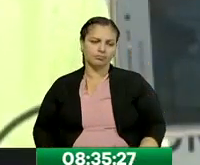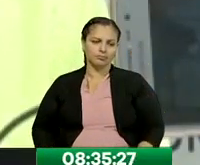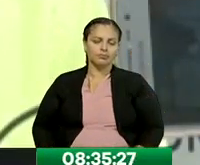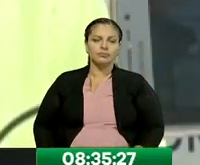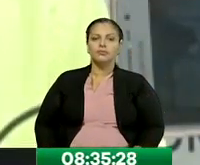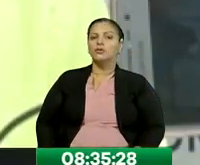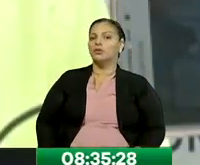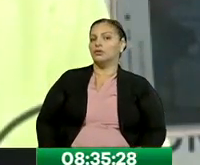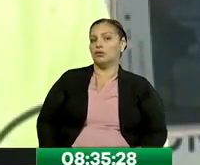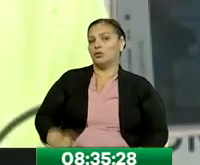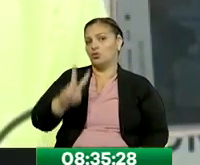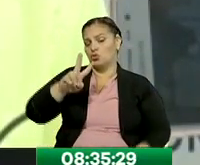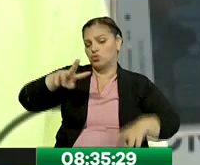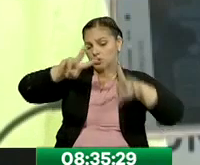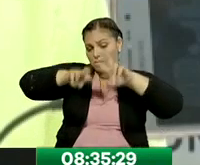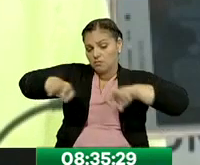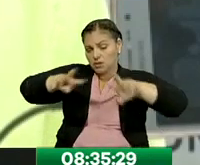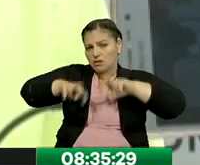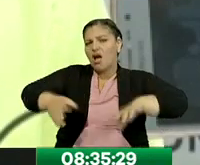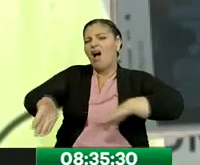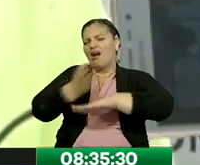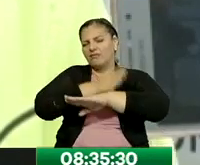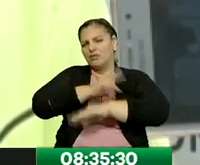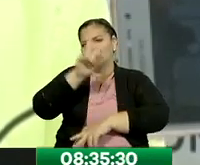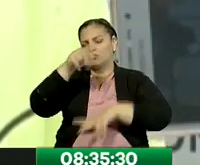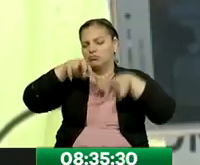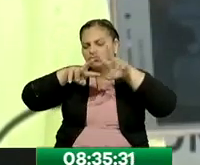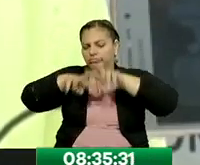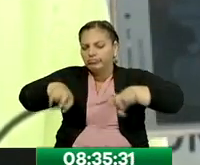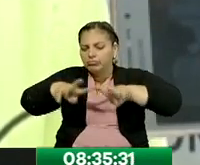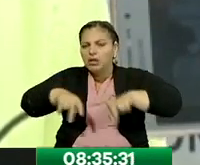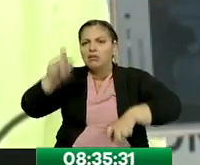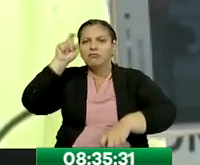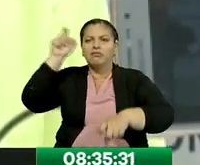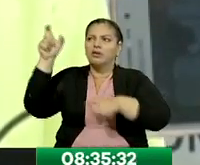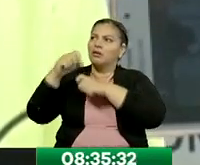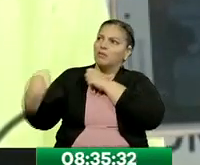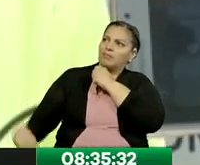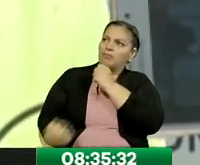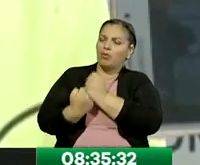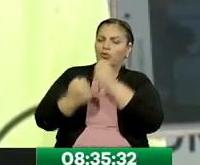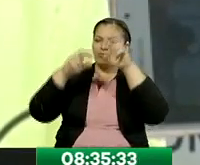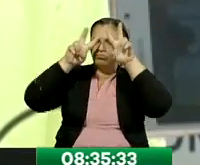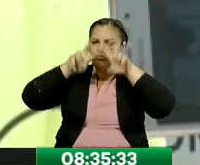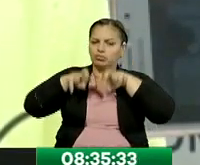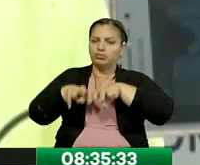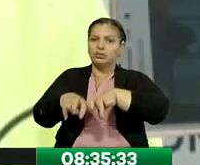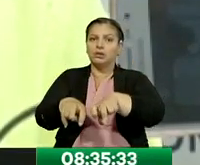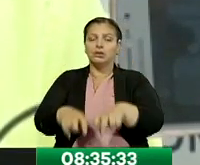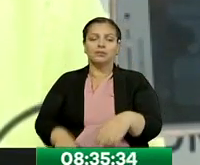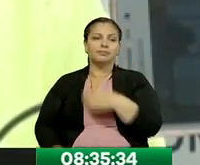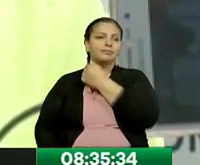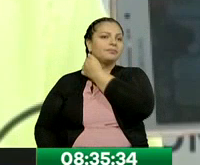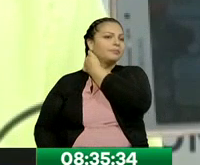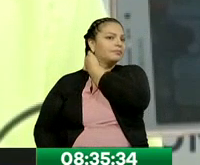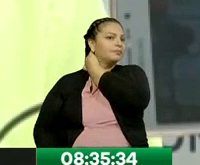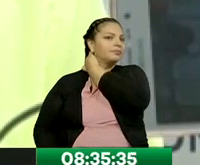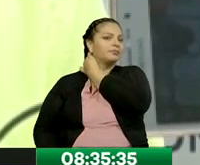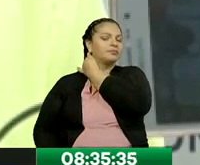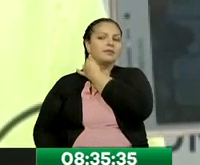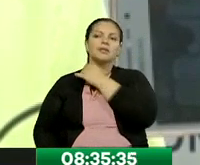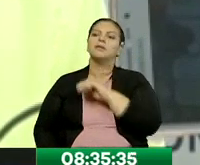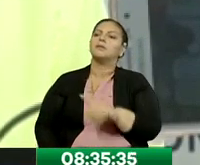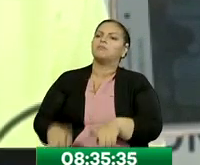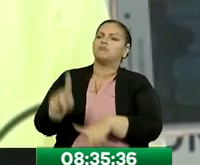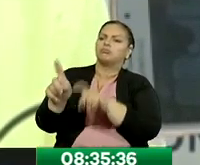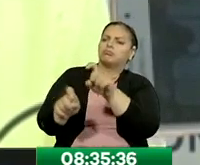el trabajo es coordinado con fiscalía, venimos desarrollando labores de inteligencia justamente recabando